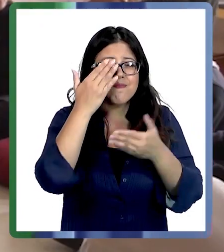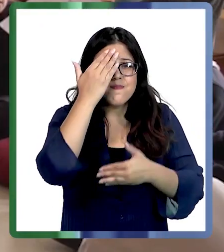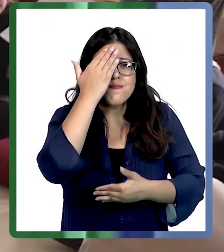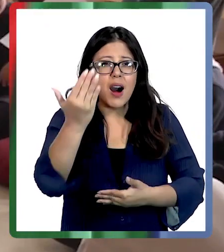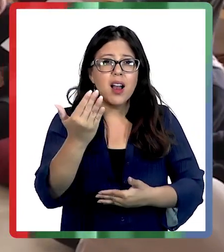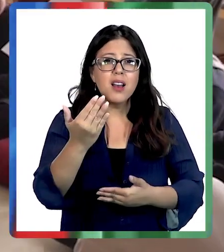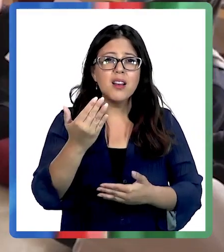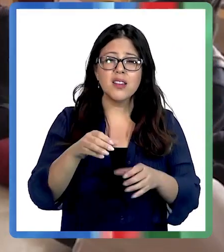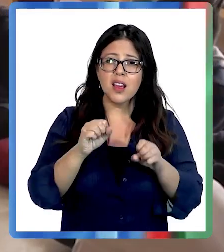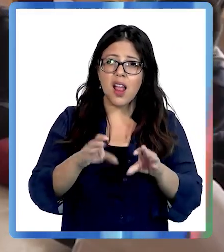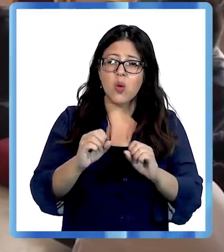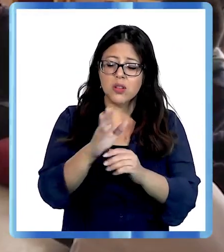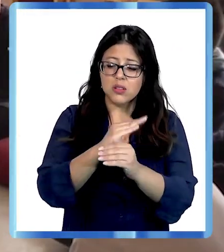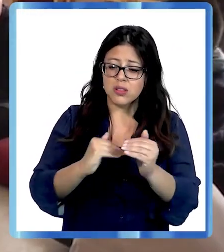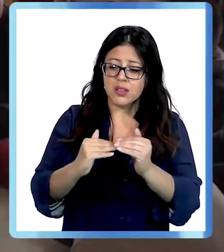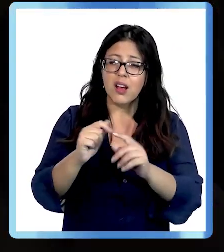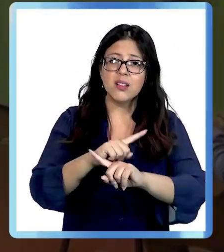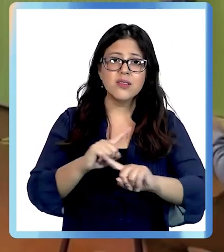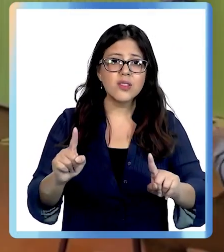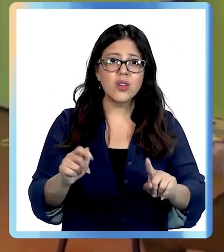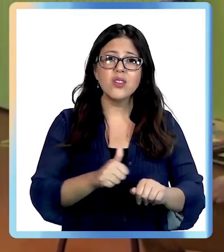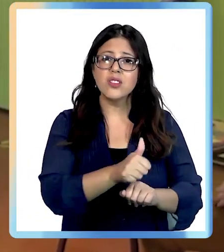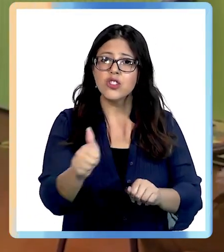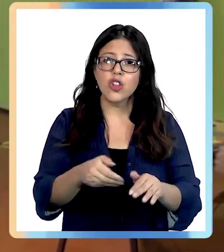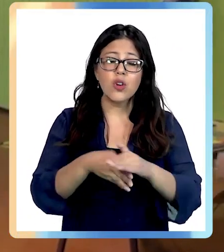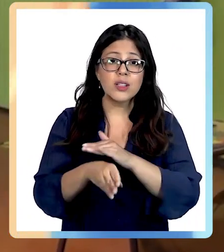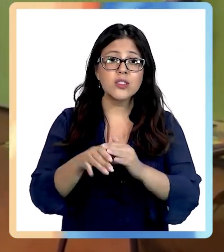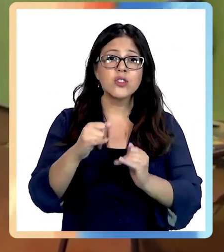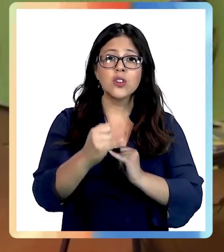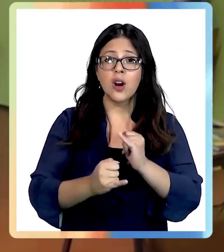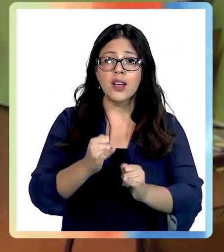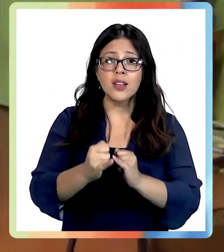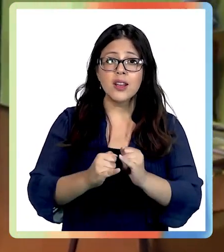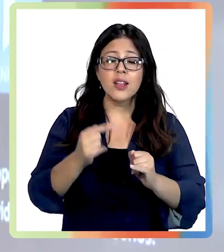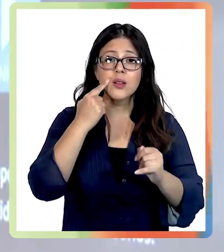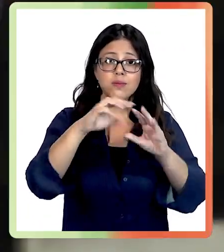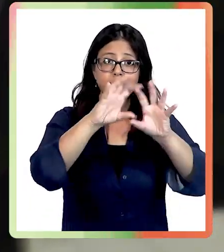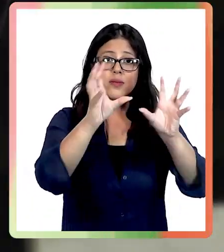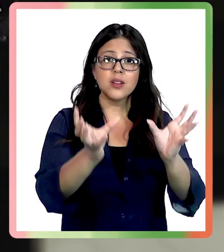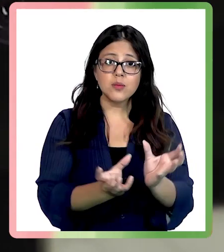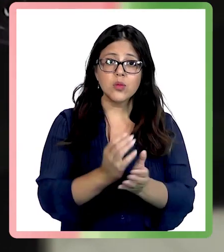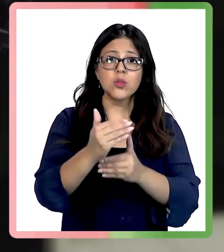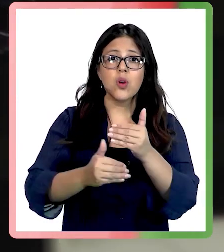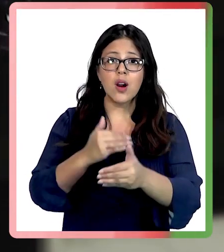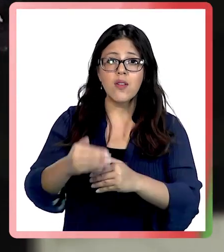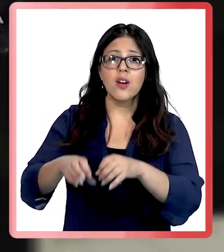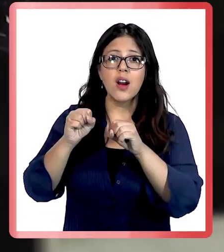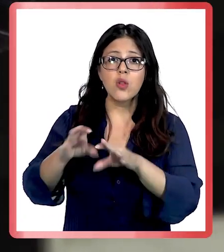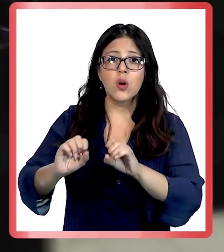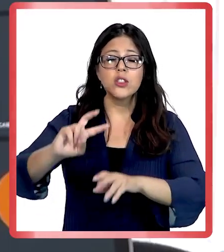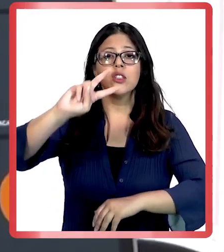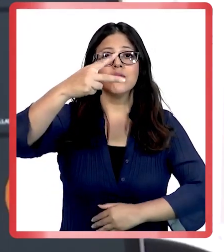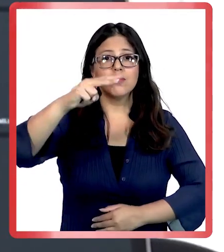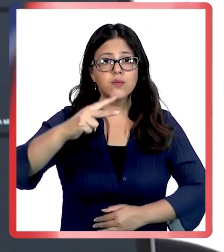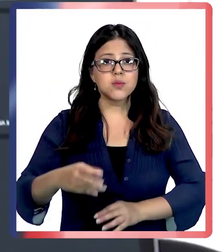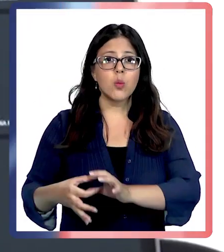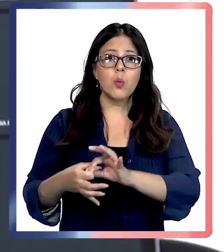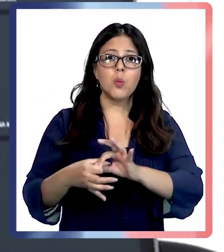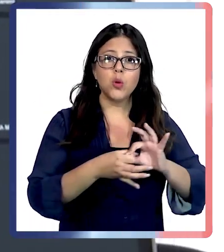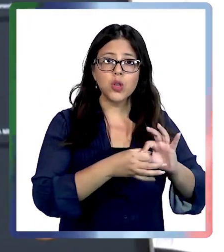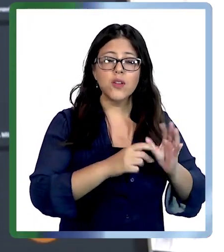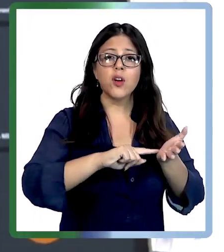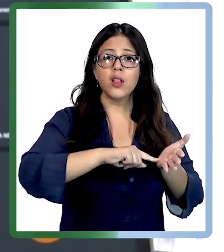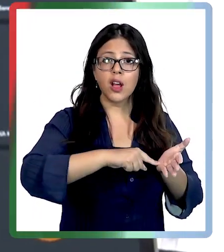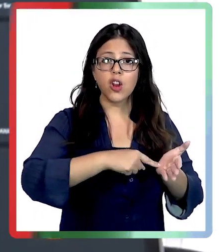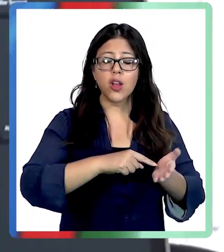acceso a internet el mundo avanza hacia la educación híbrida gracias a la tecnología hay que poner un